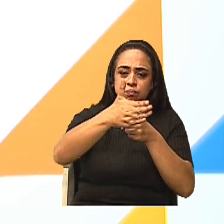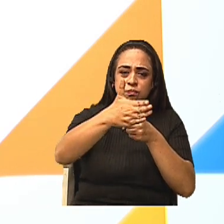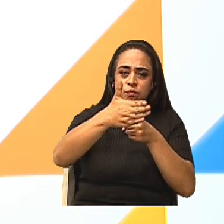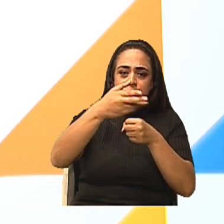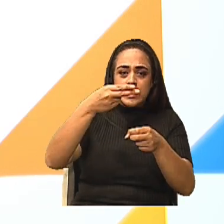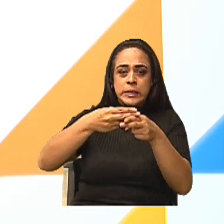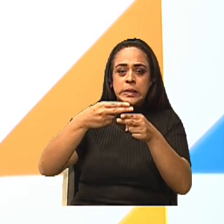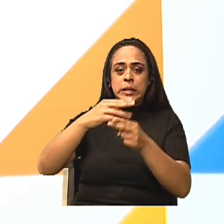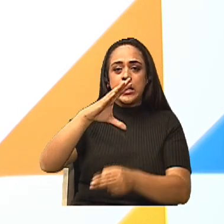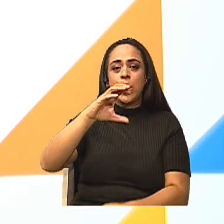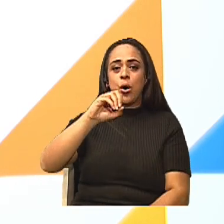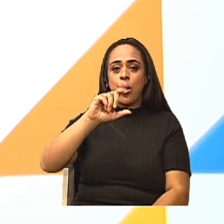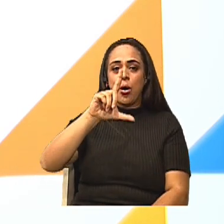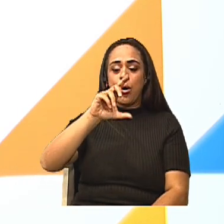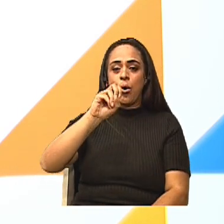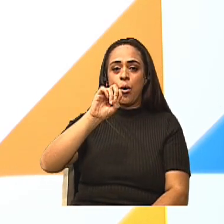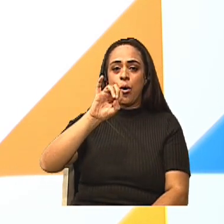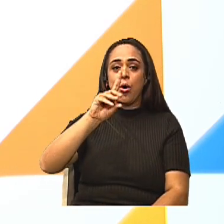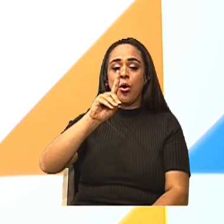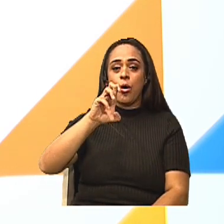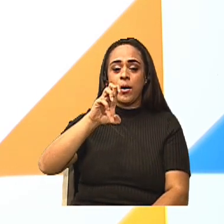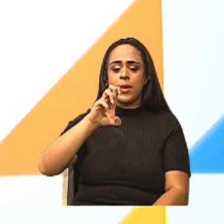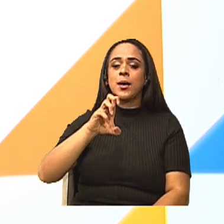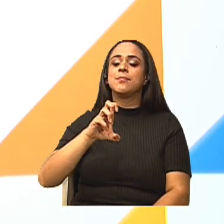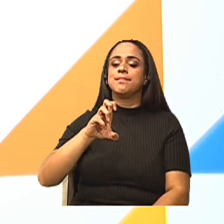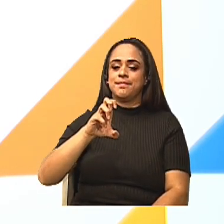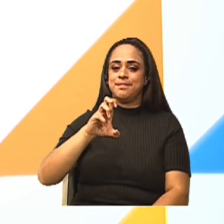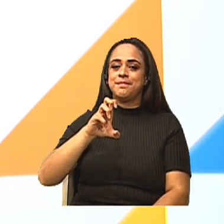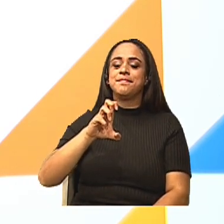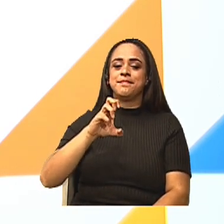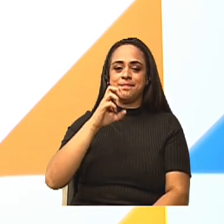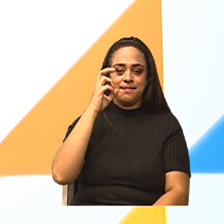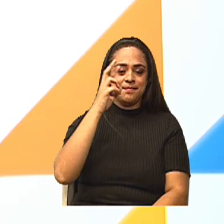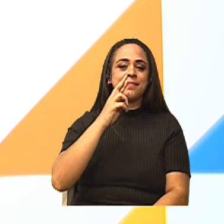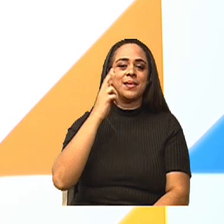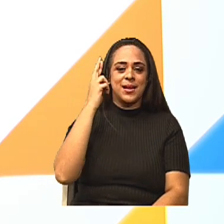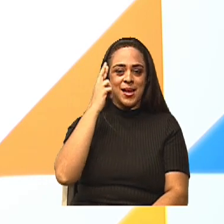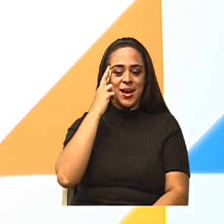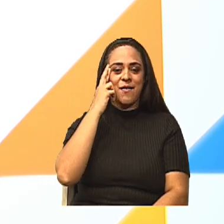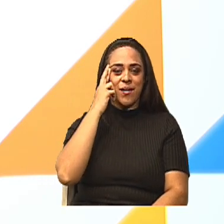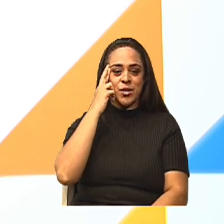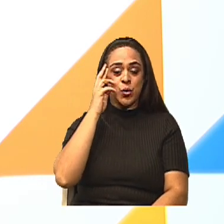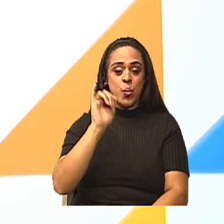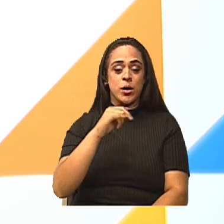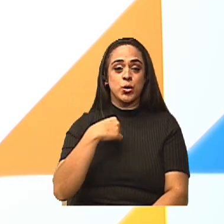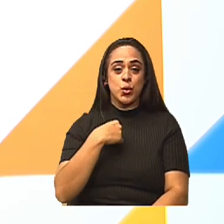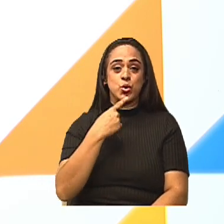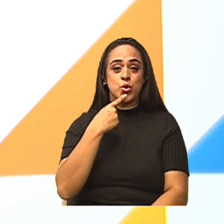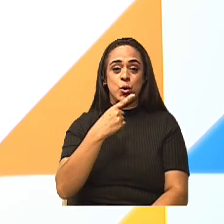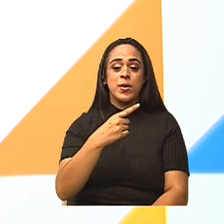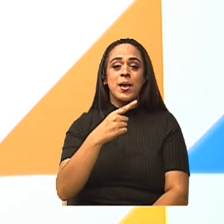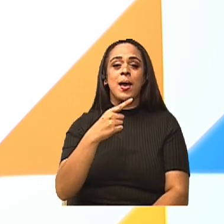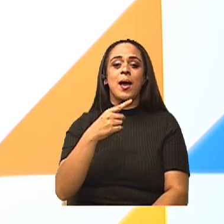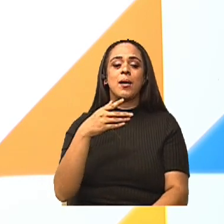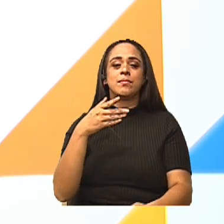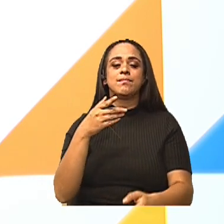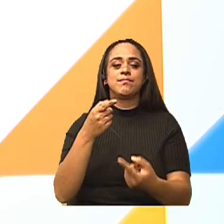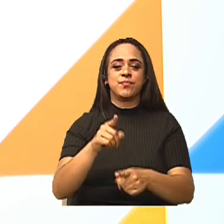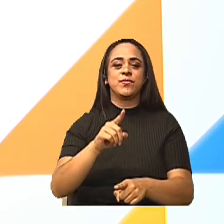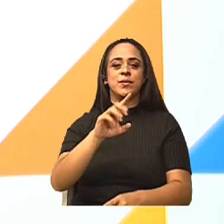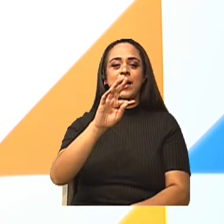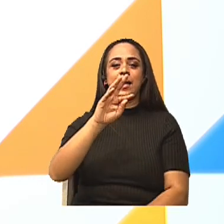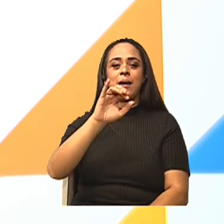coloide. Ok, excelente, tienen toda la razón. Eso es lo que yo dije que se llama efecto Tyndall, que